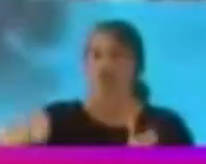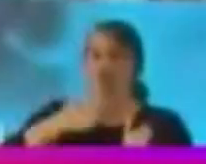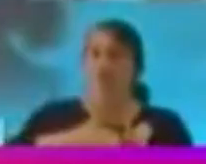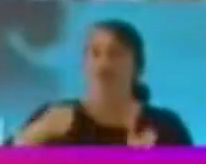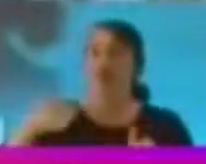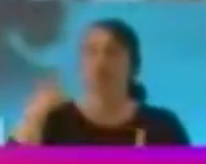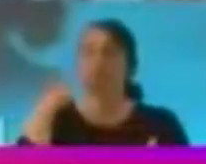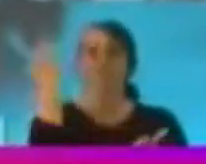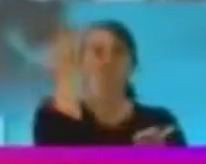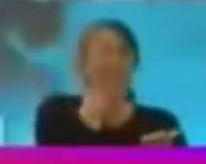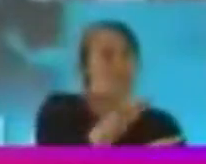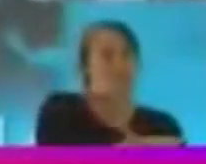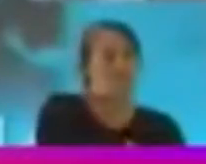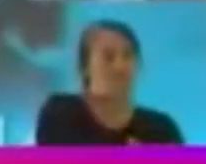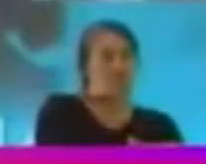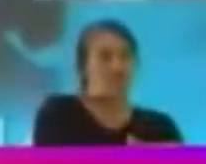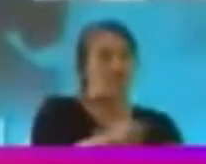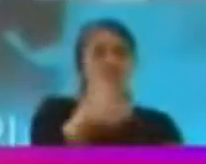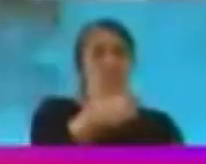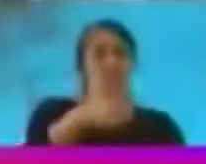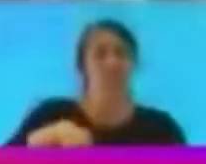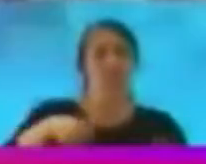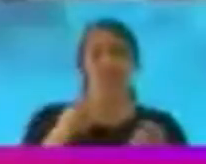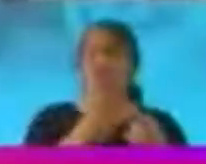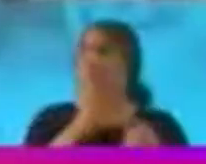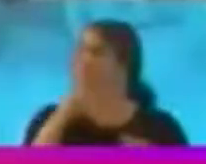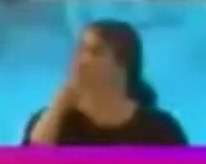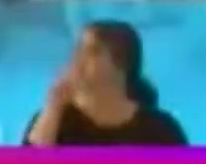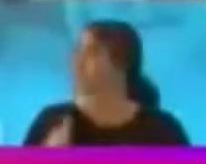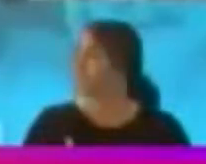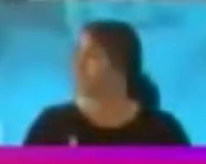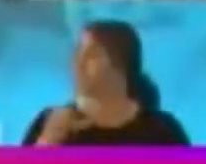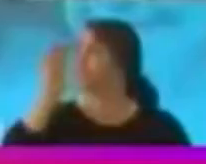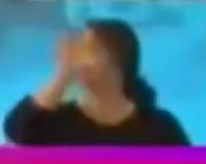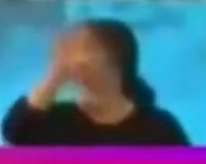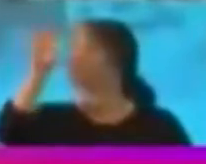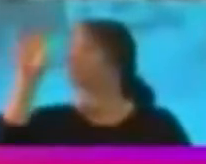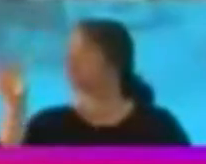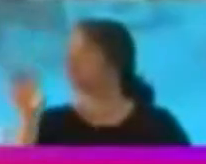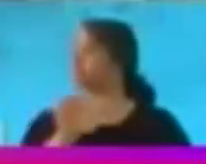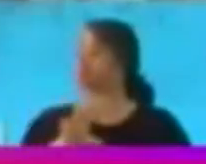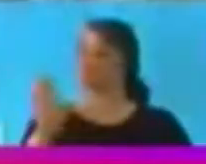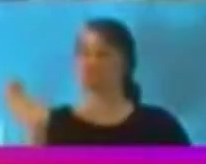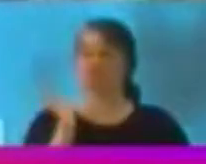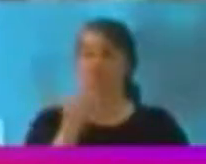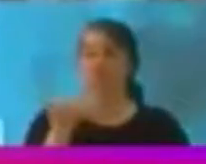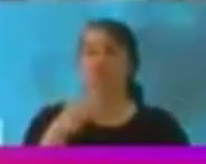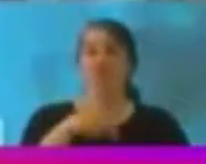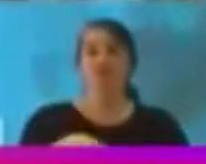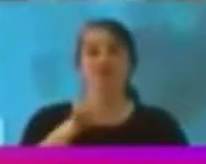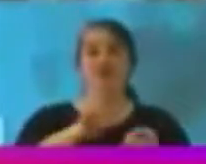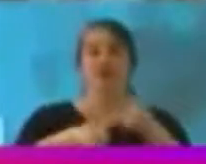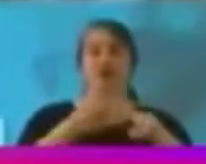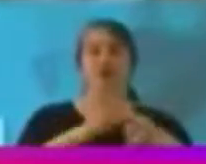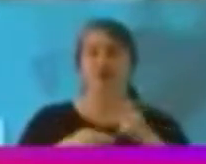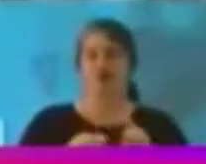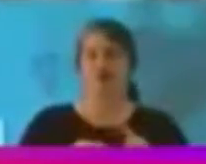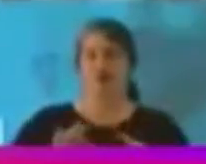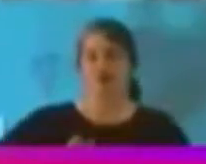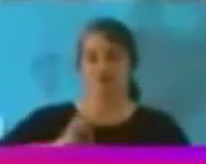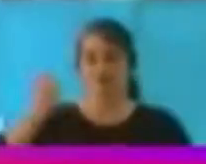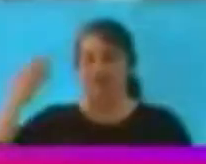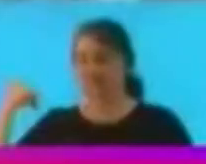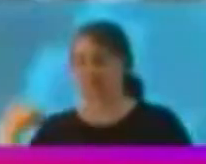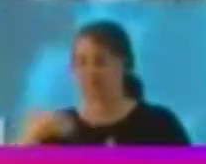de los actores políticos institucionales de todas las regiones de la provincia, con un acto donde se firmó un acuerdo del Bicentenario, y a partir de ahí se